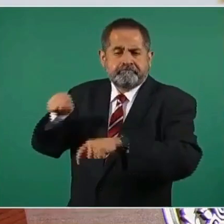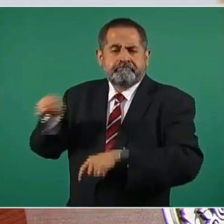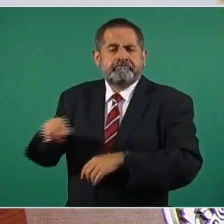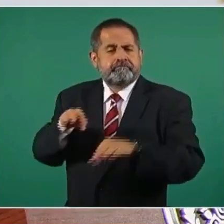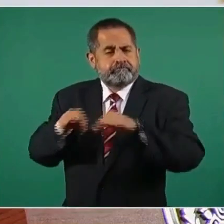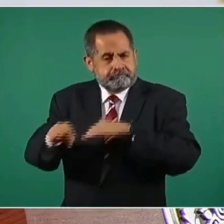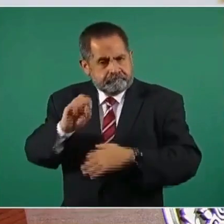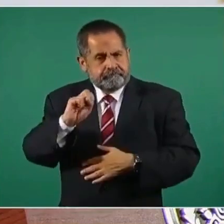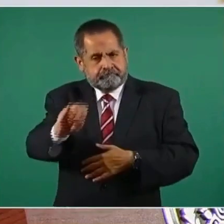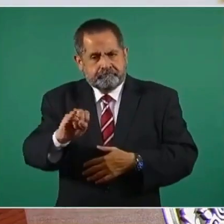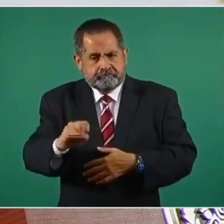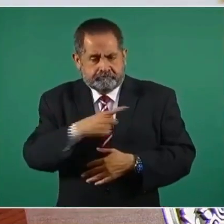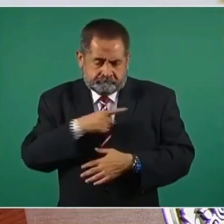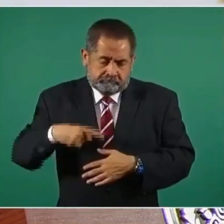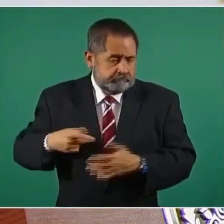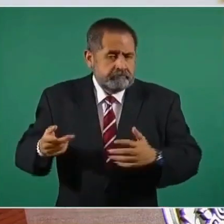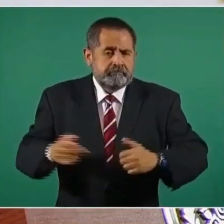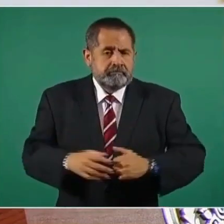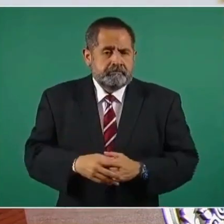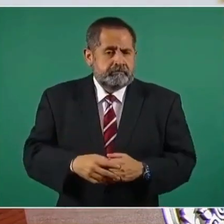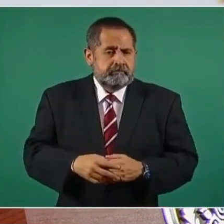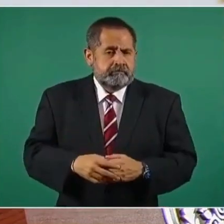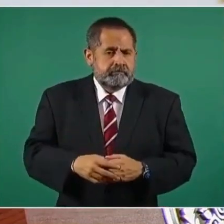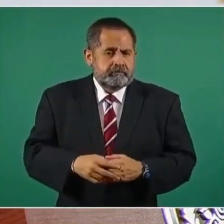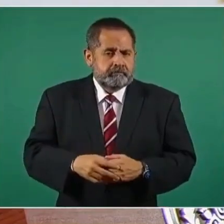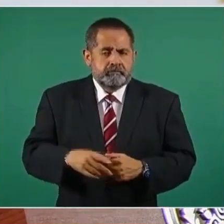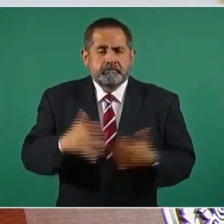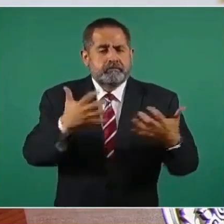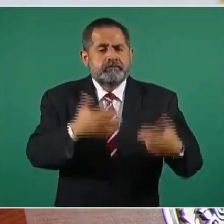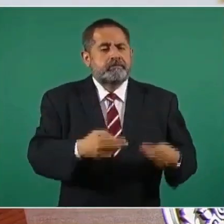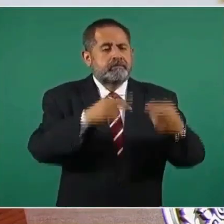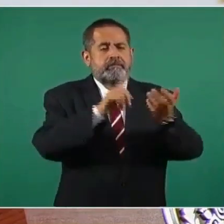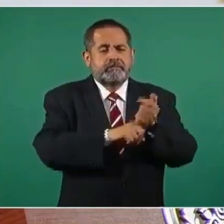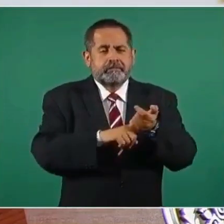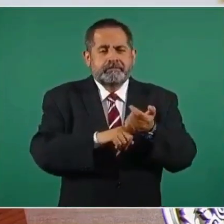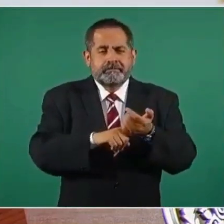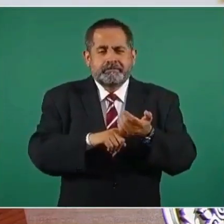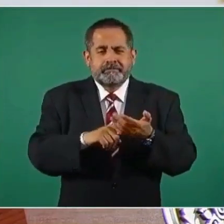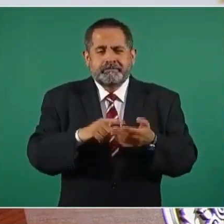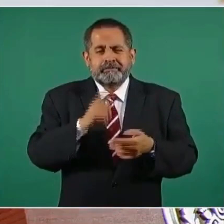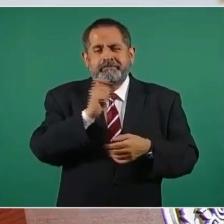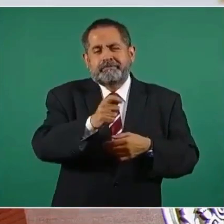la importancia del trabajo. Una empresa no es nada más capital,